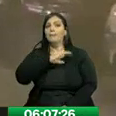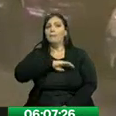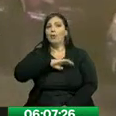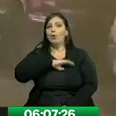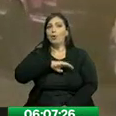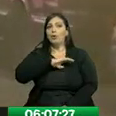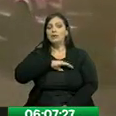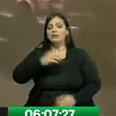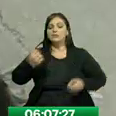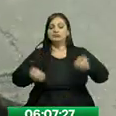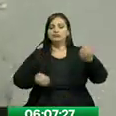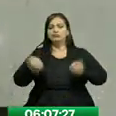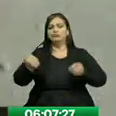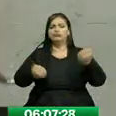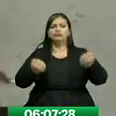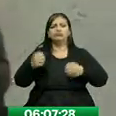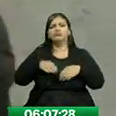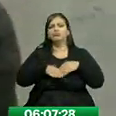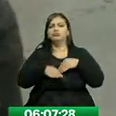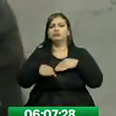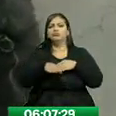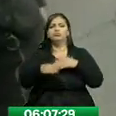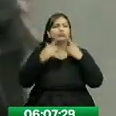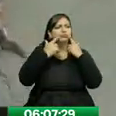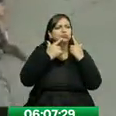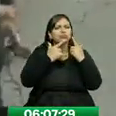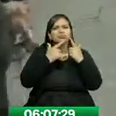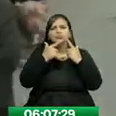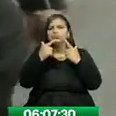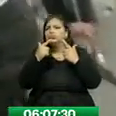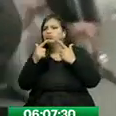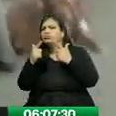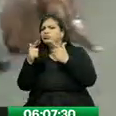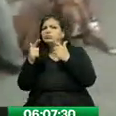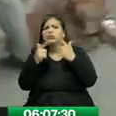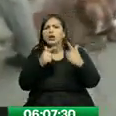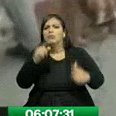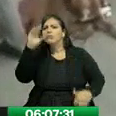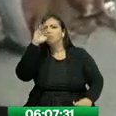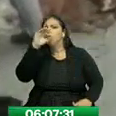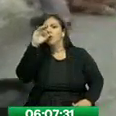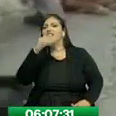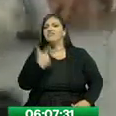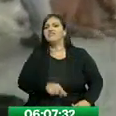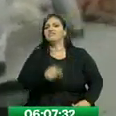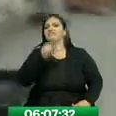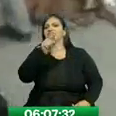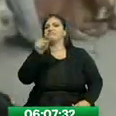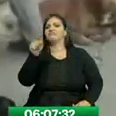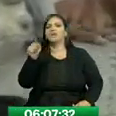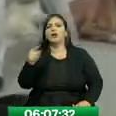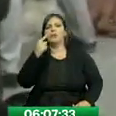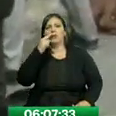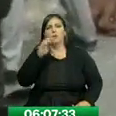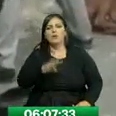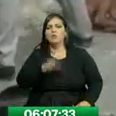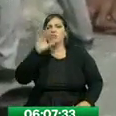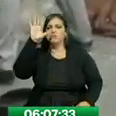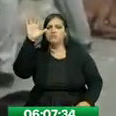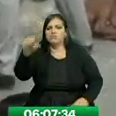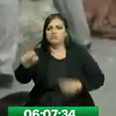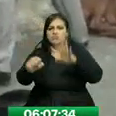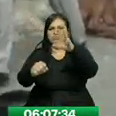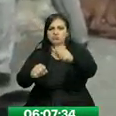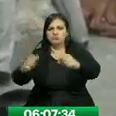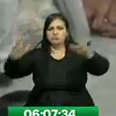a la altura del comando. Se pudo interceptar a los ciudadanos, por lo cual se les hizo un registro. De igual manera se